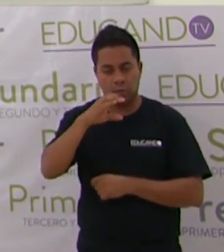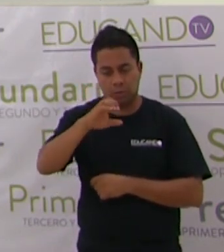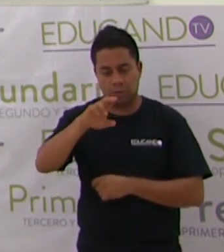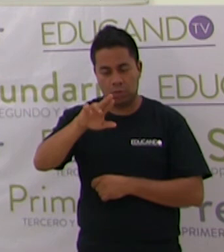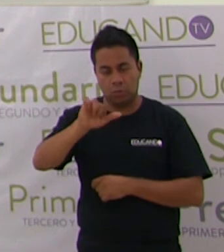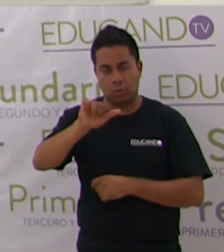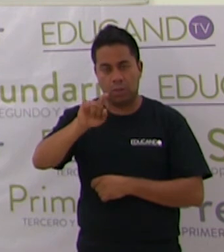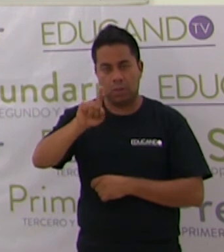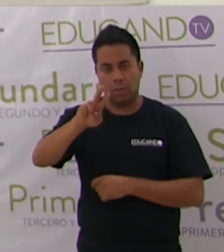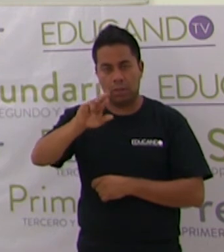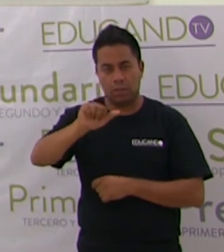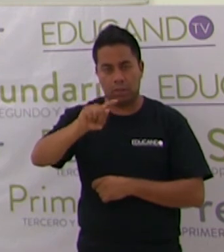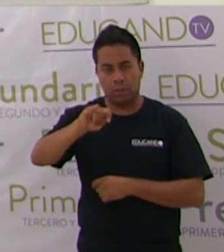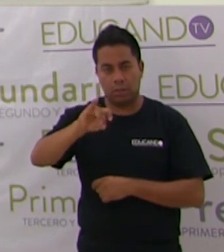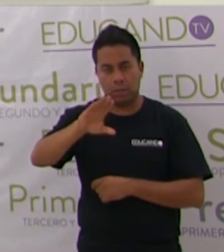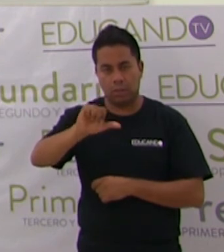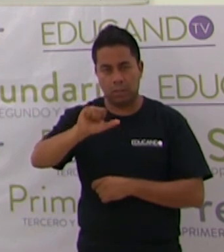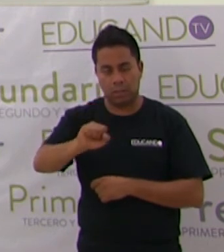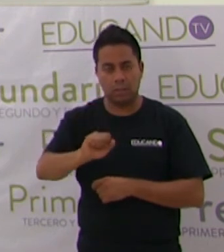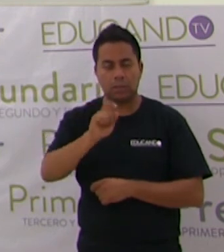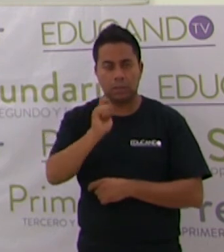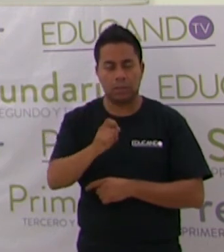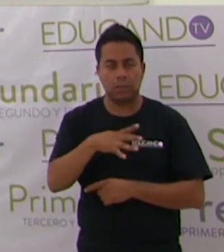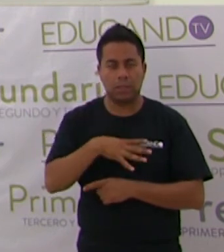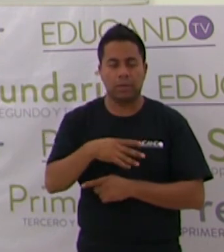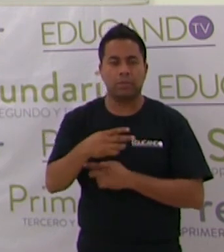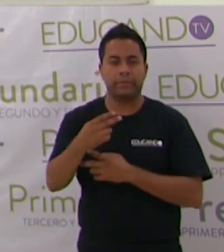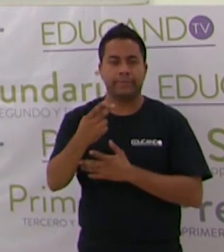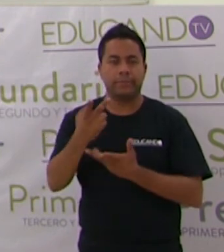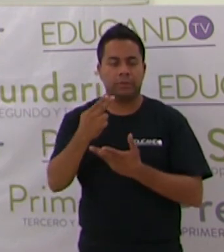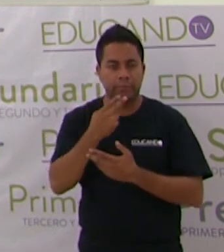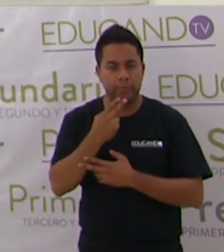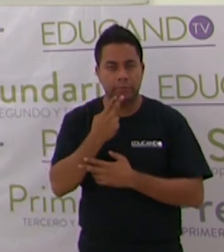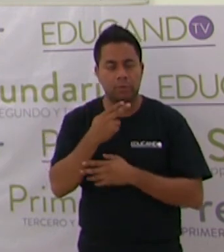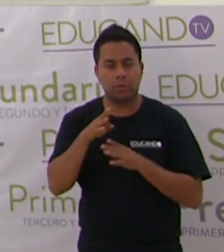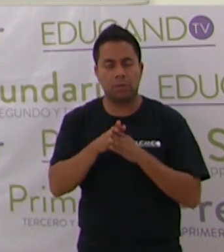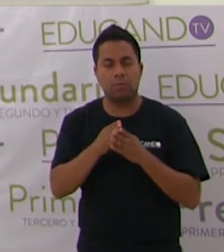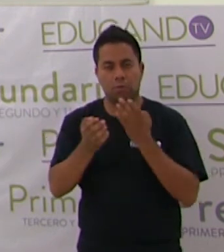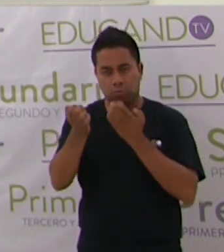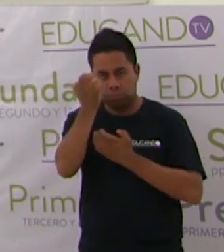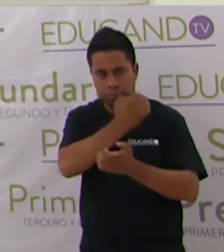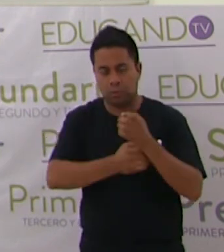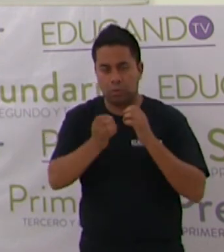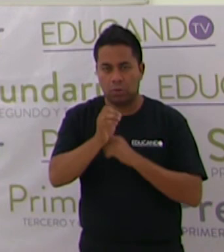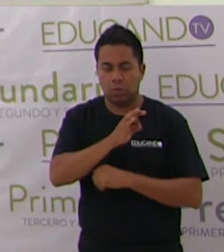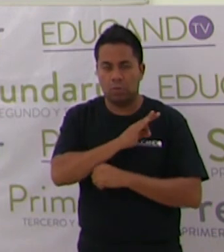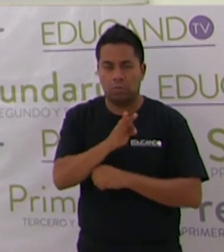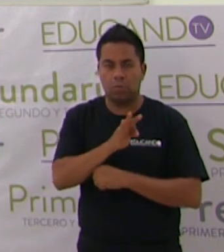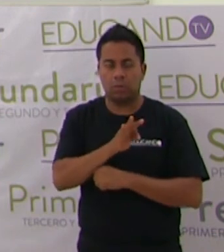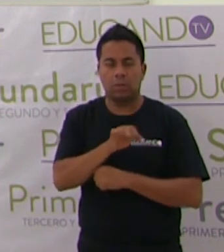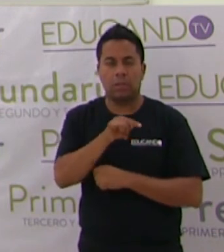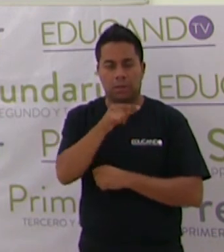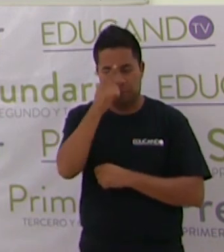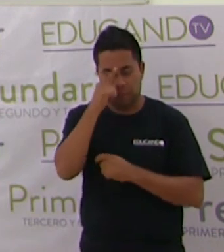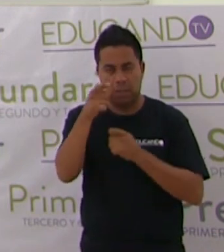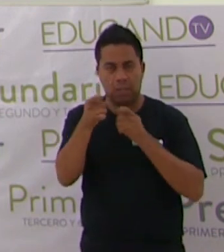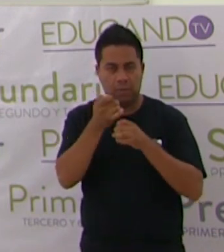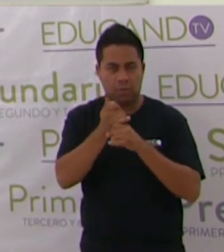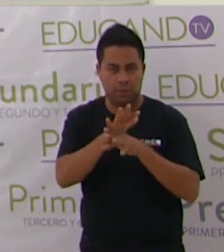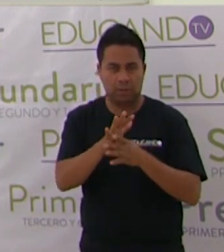cuadráticas son funciones que se analizan o pueden salir en el manejo de la